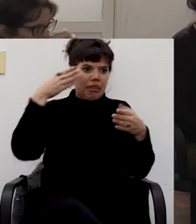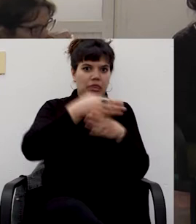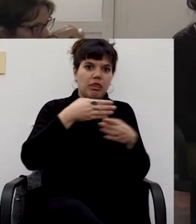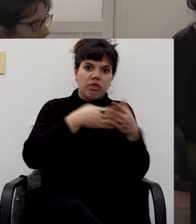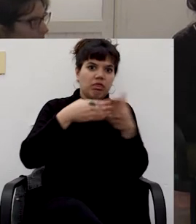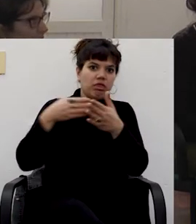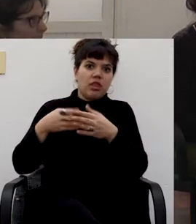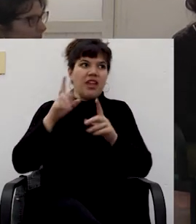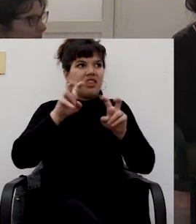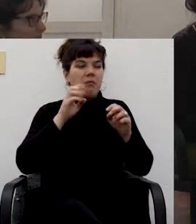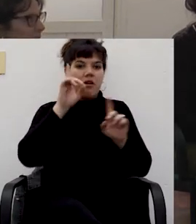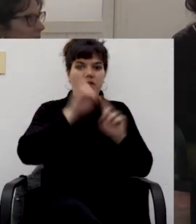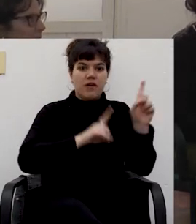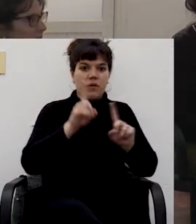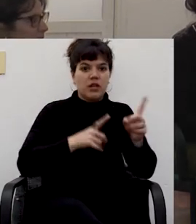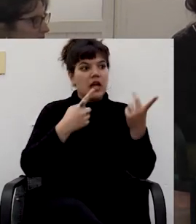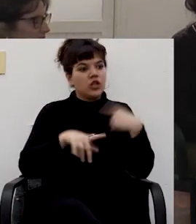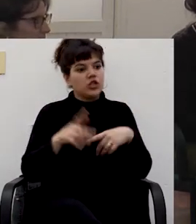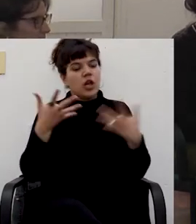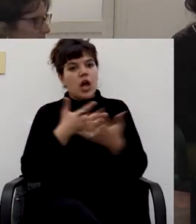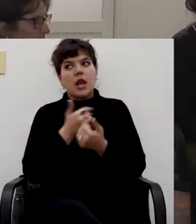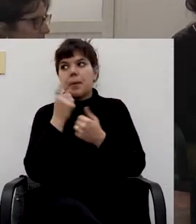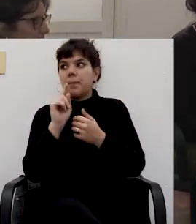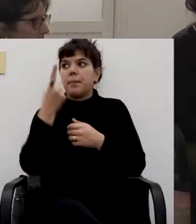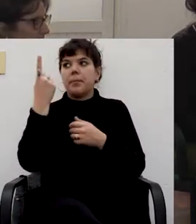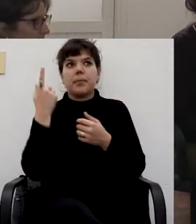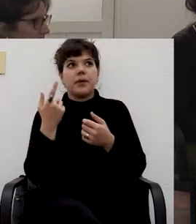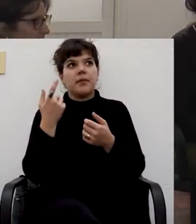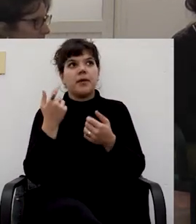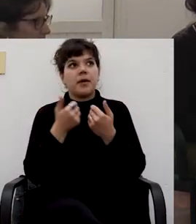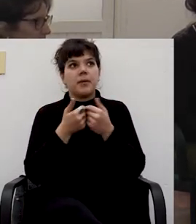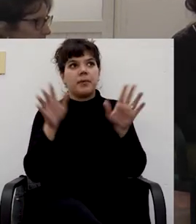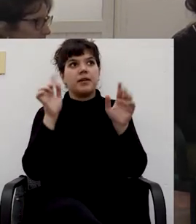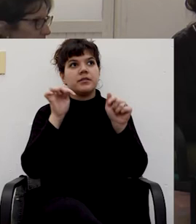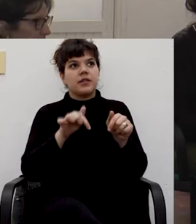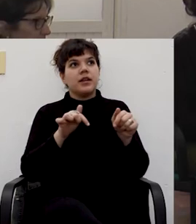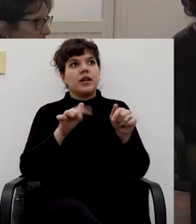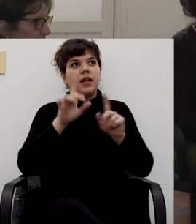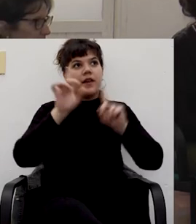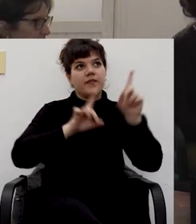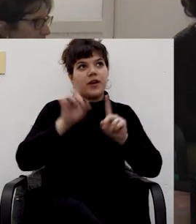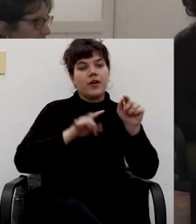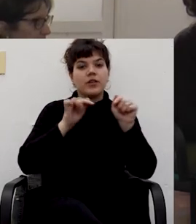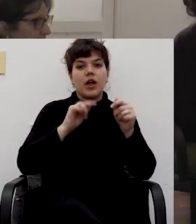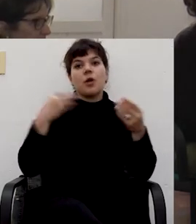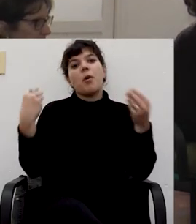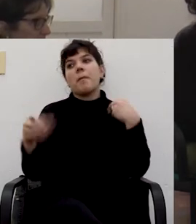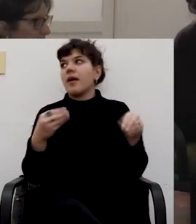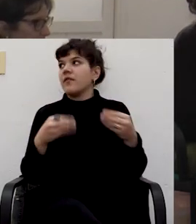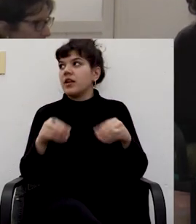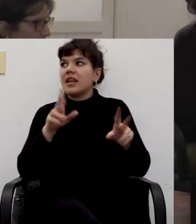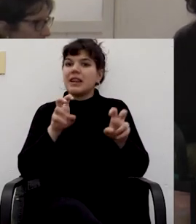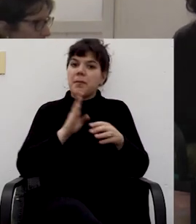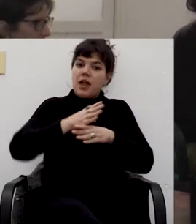a la universidad. Entonces lo primero que empieza a plantearse la universidad es la flexibilización en el